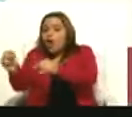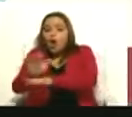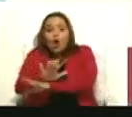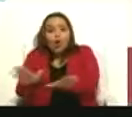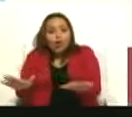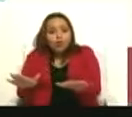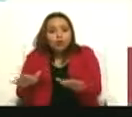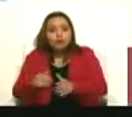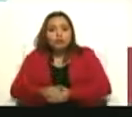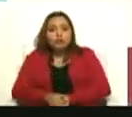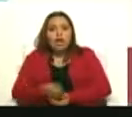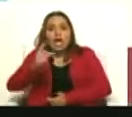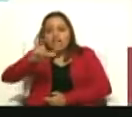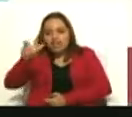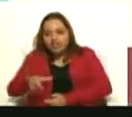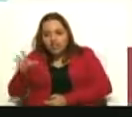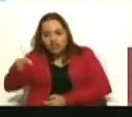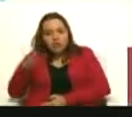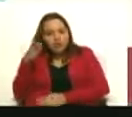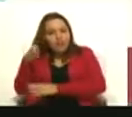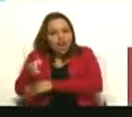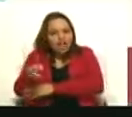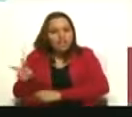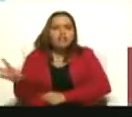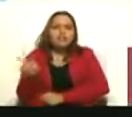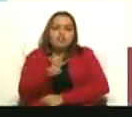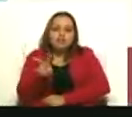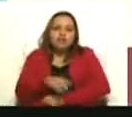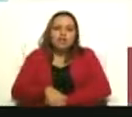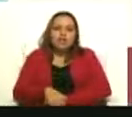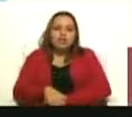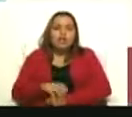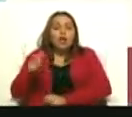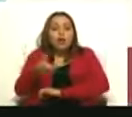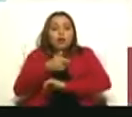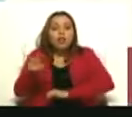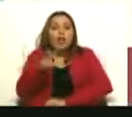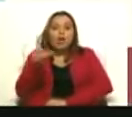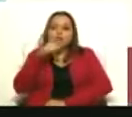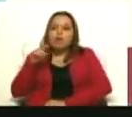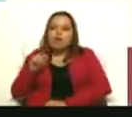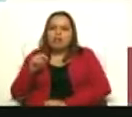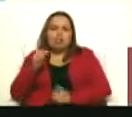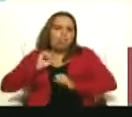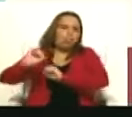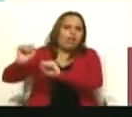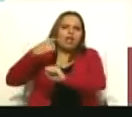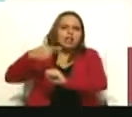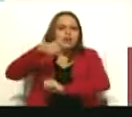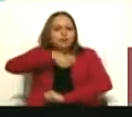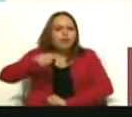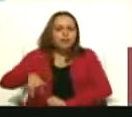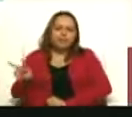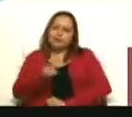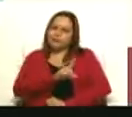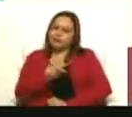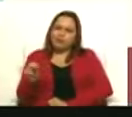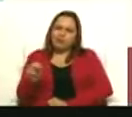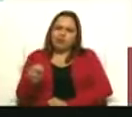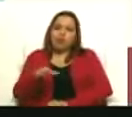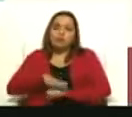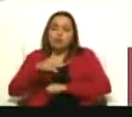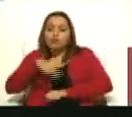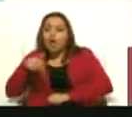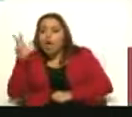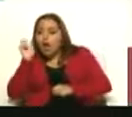el referendo va, y Venezuela, y el Estado venezolano no le da la espalda a lo que diga el pueblo venezolano, porque nos